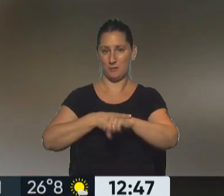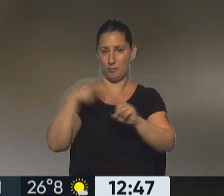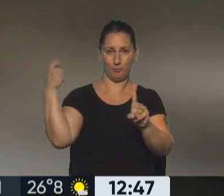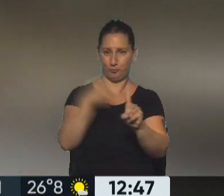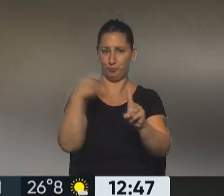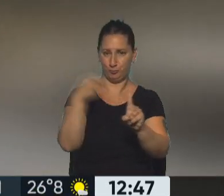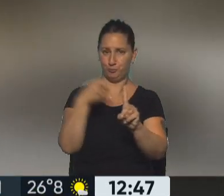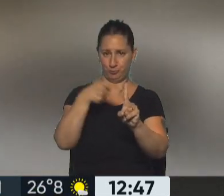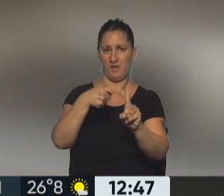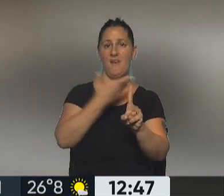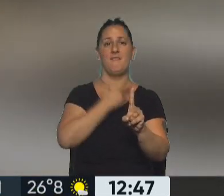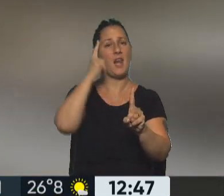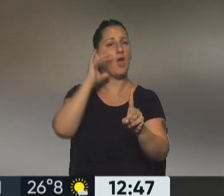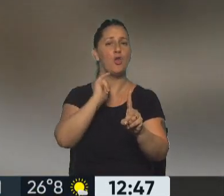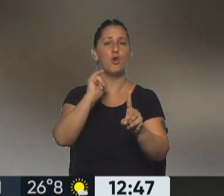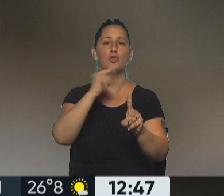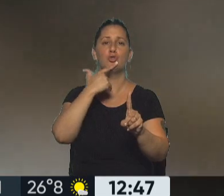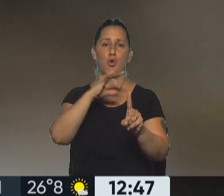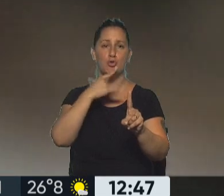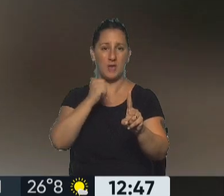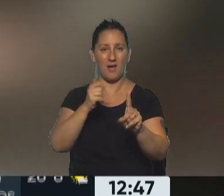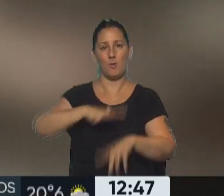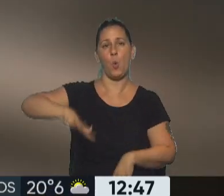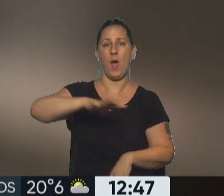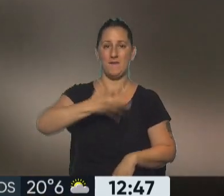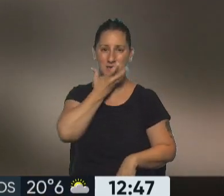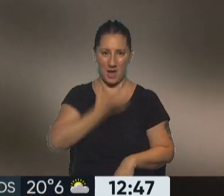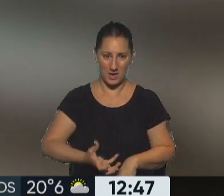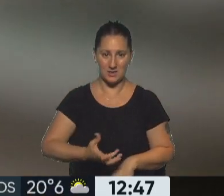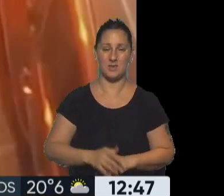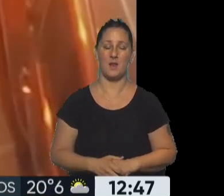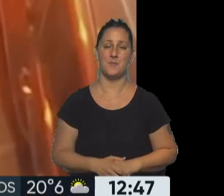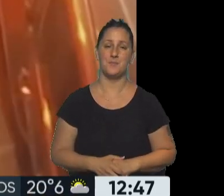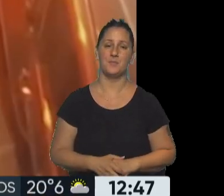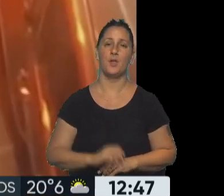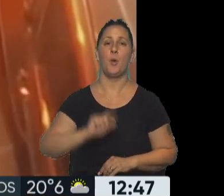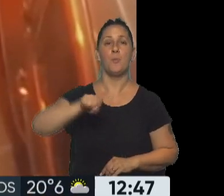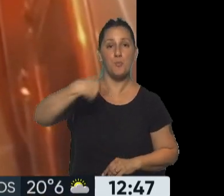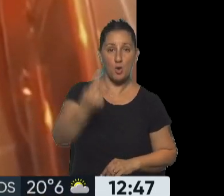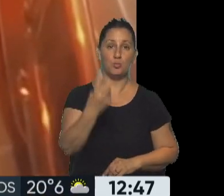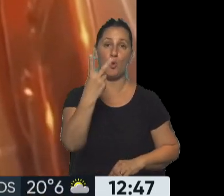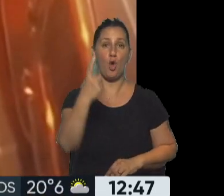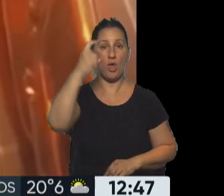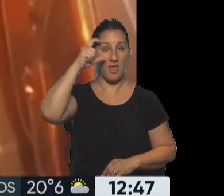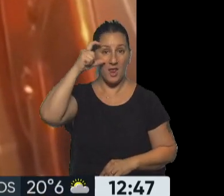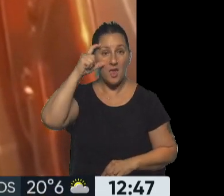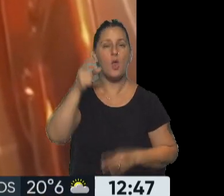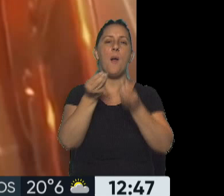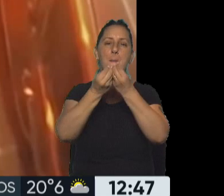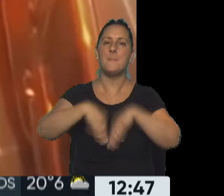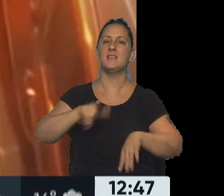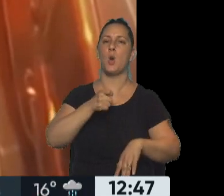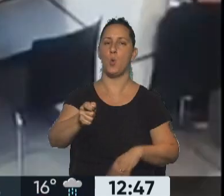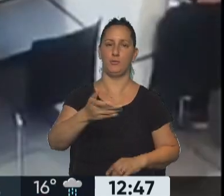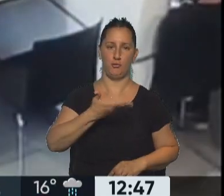de Fernando báez Sosa en Villa gesell el próximo 2 de enero comenzará el juicio